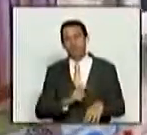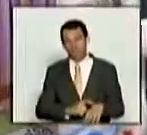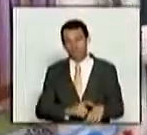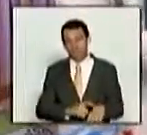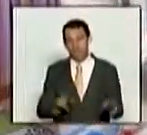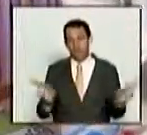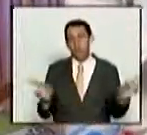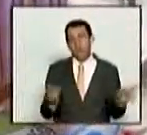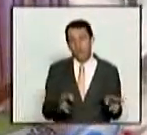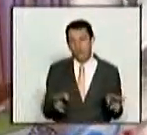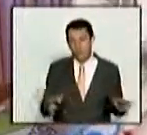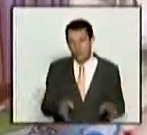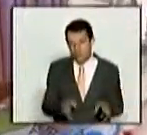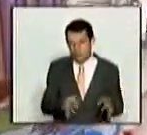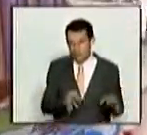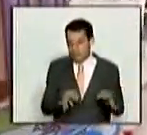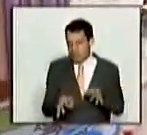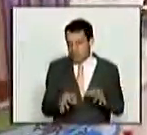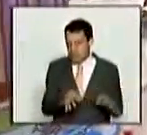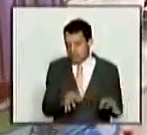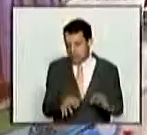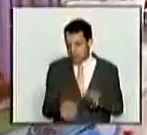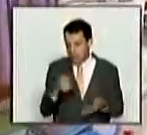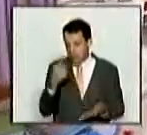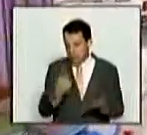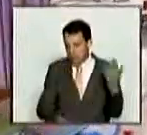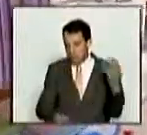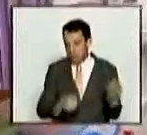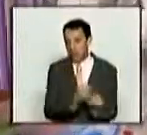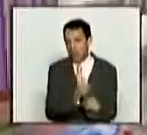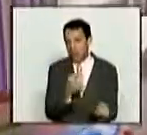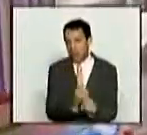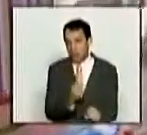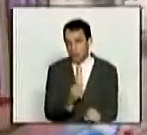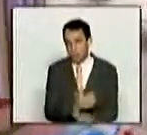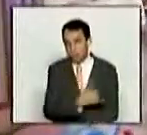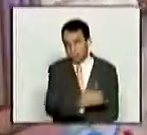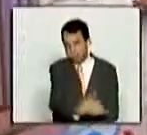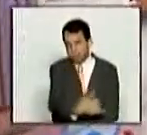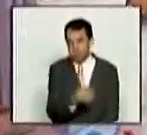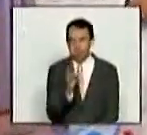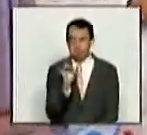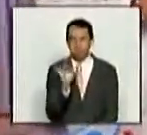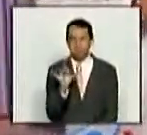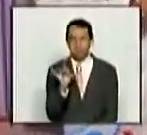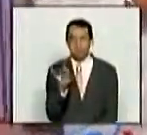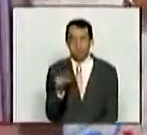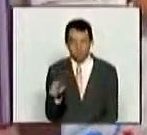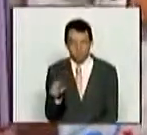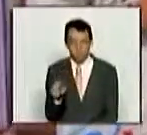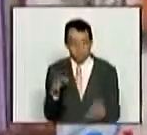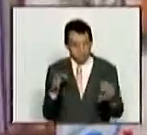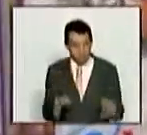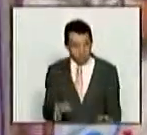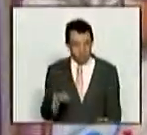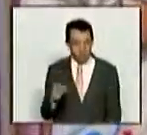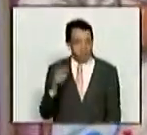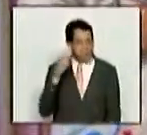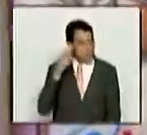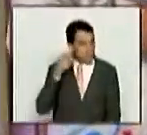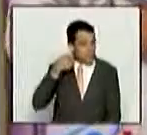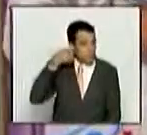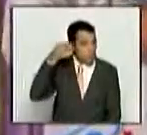una ligera explicación de lo que se trabaja en el dolor, ¿cierto? Como lo decía el doctor Rojas, la